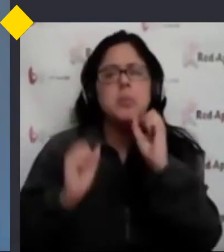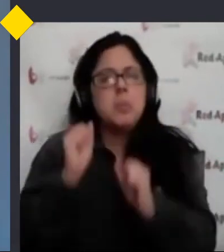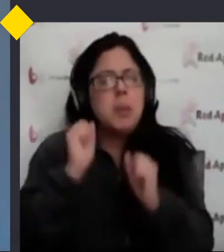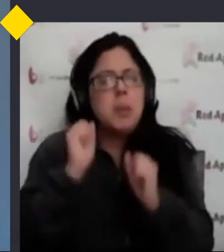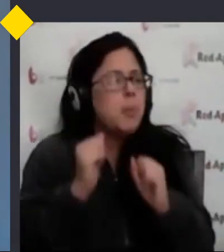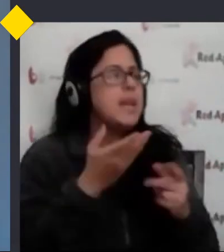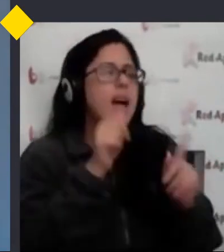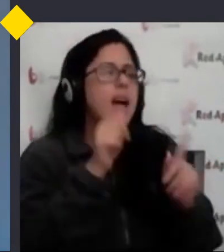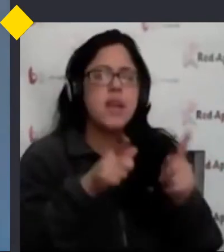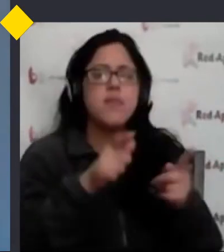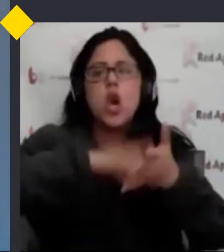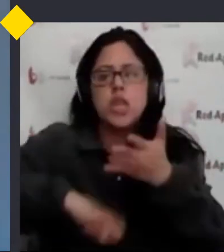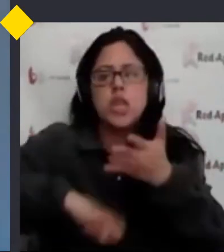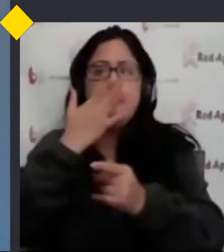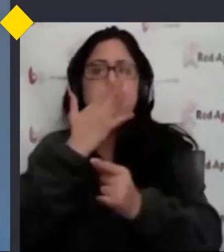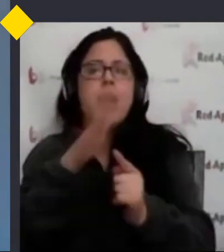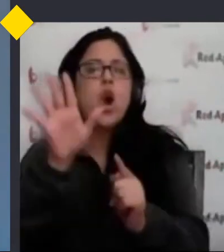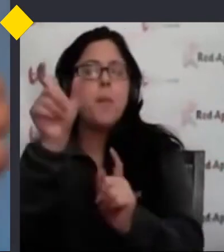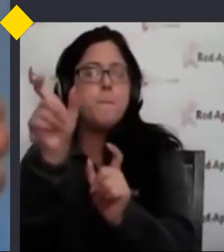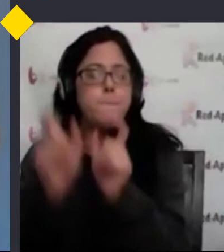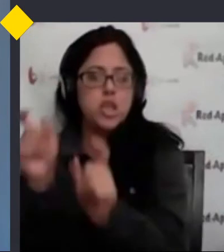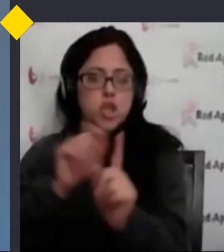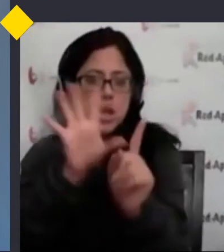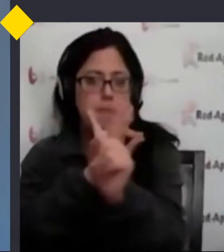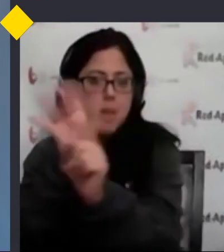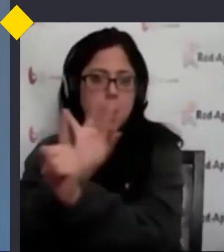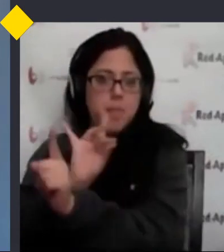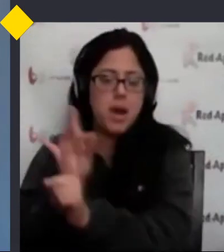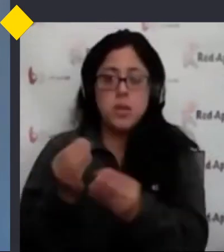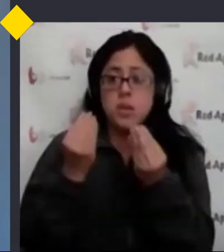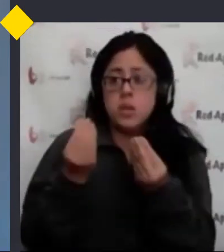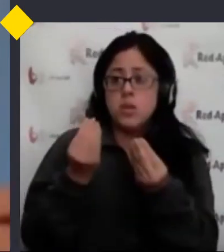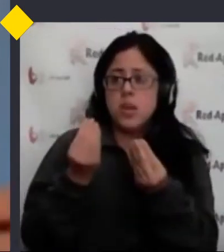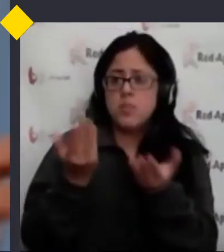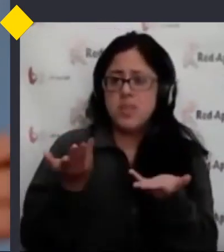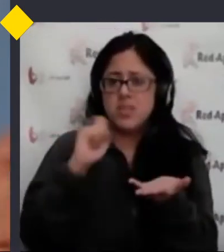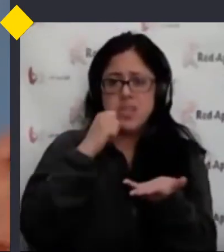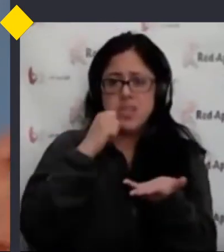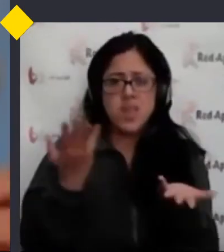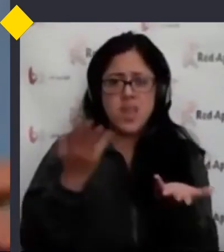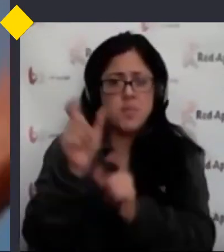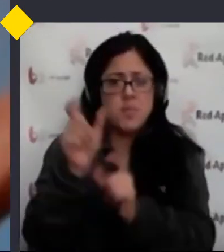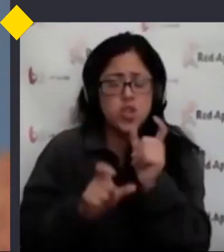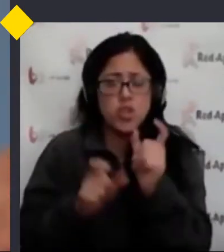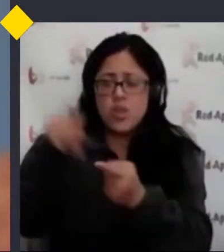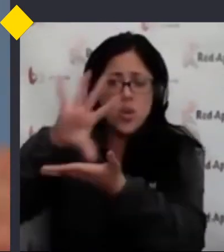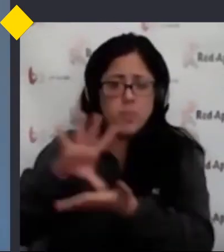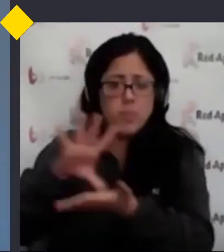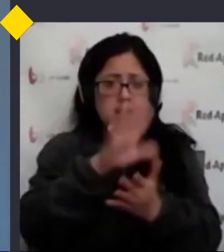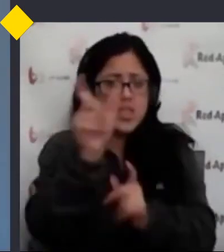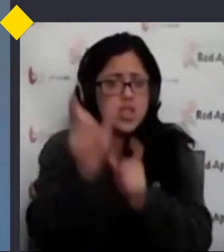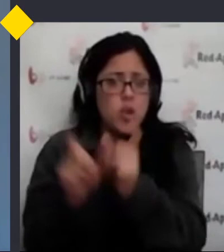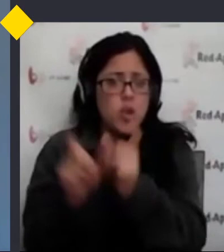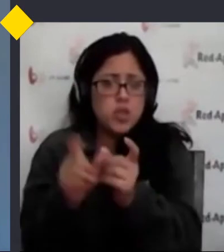personas. Yo no digo que contrate per se a las personas migrantes. Las personas migrantes son personas, o sea, van a haber personas buenas para cargo, personas